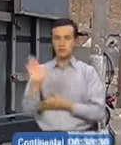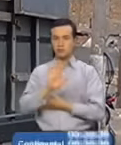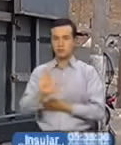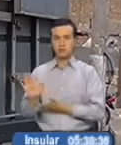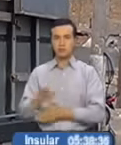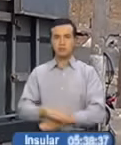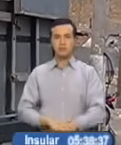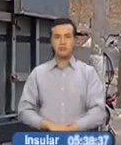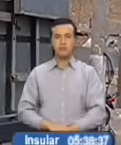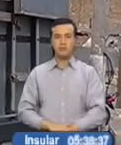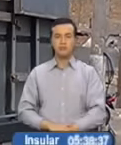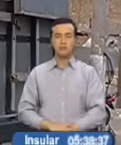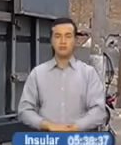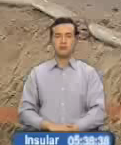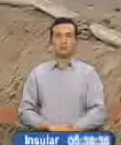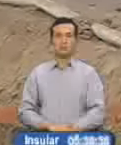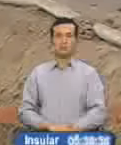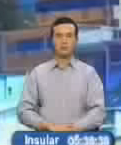asegurados.